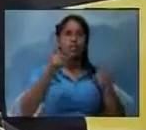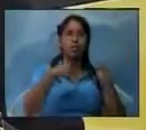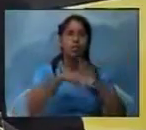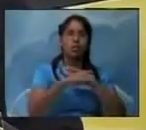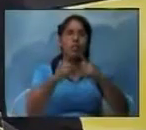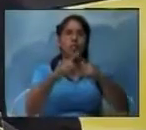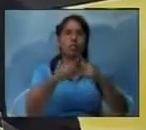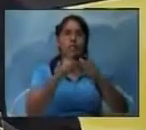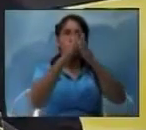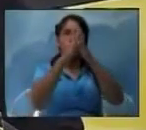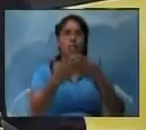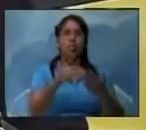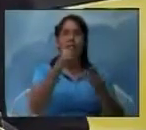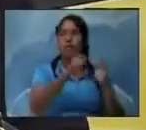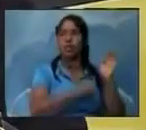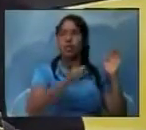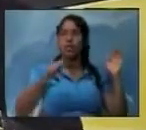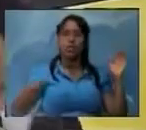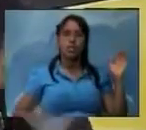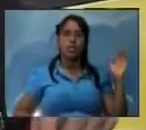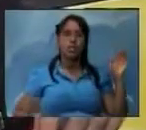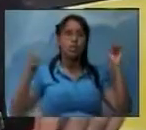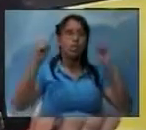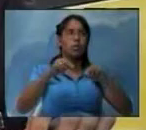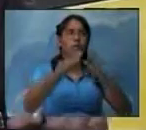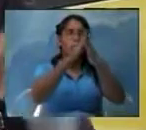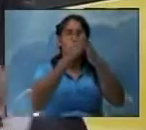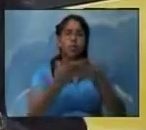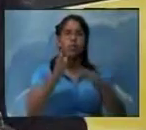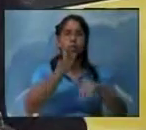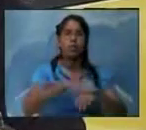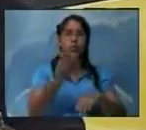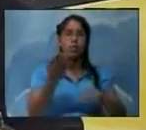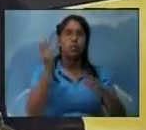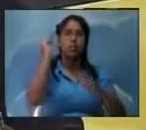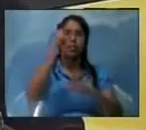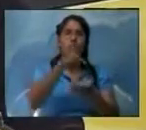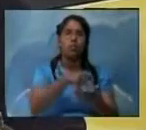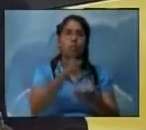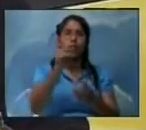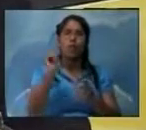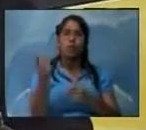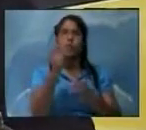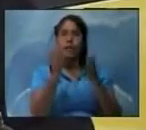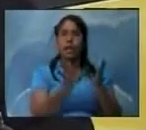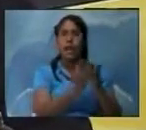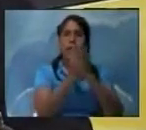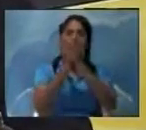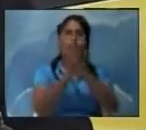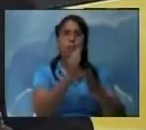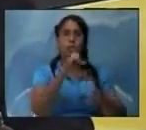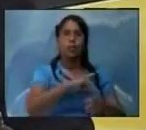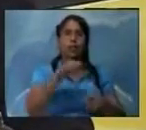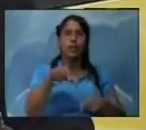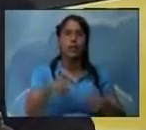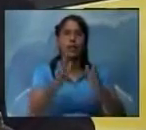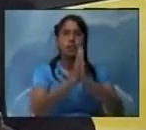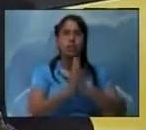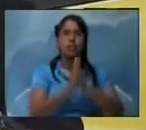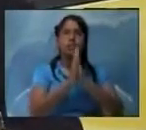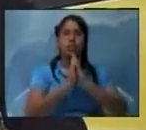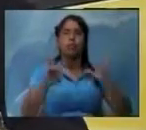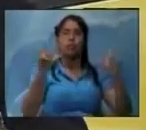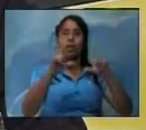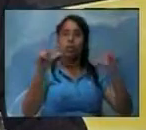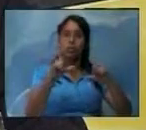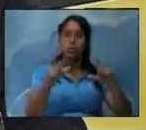Entonces, a la palabra del Señor, ubique su Biblia porque nos fuimos al primer estudio de este matutino. Le aseguro que nos